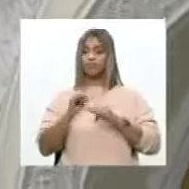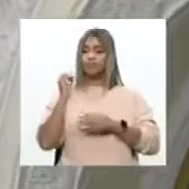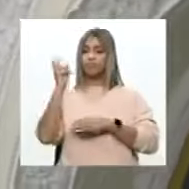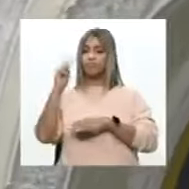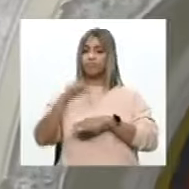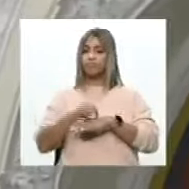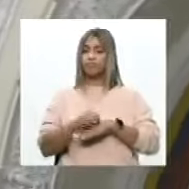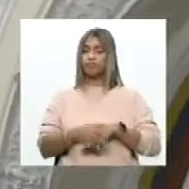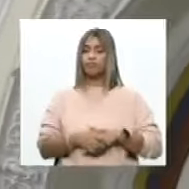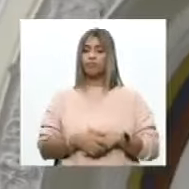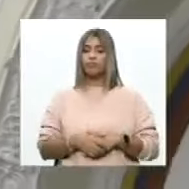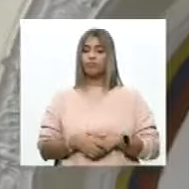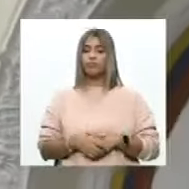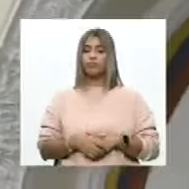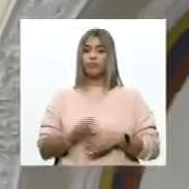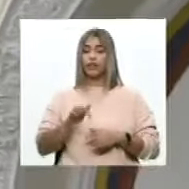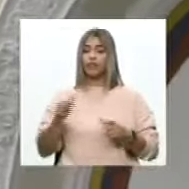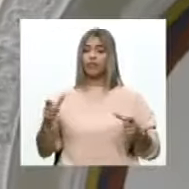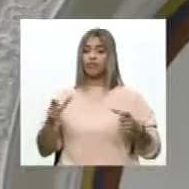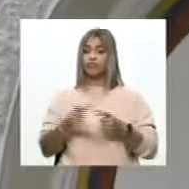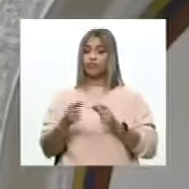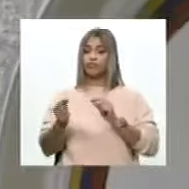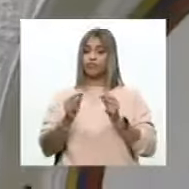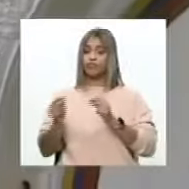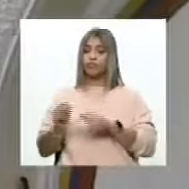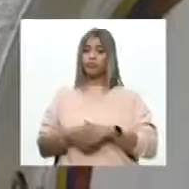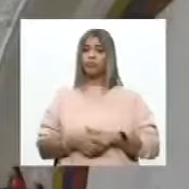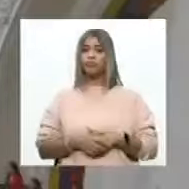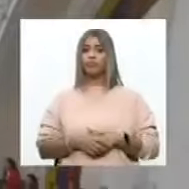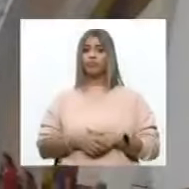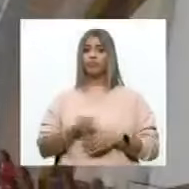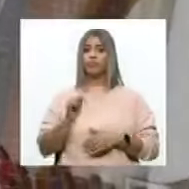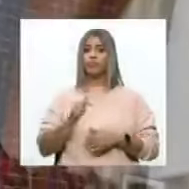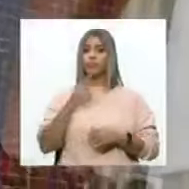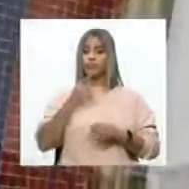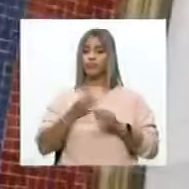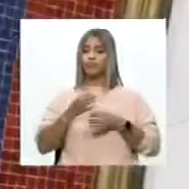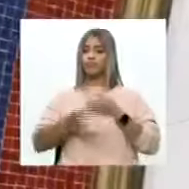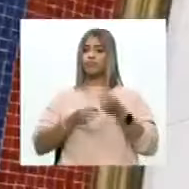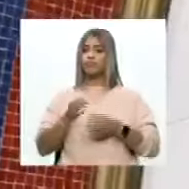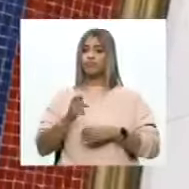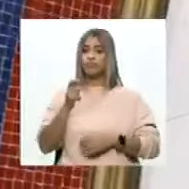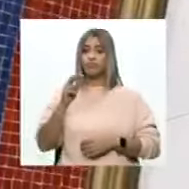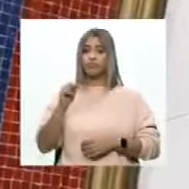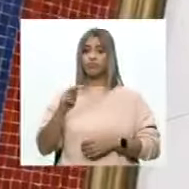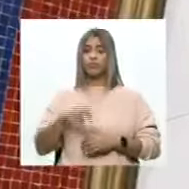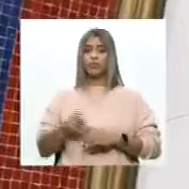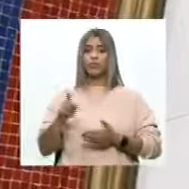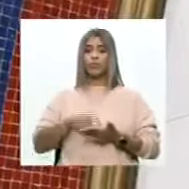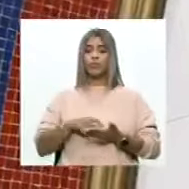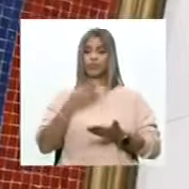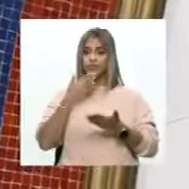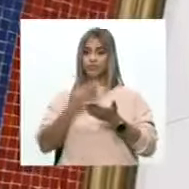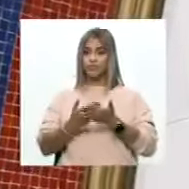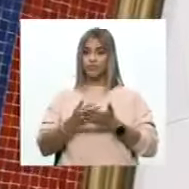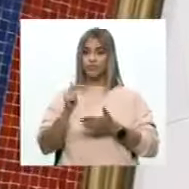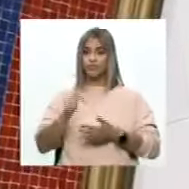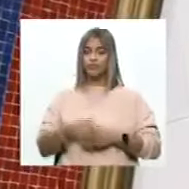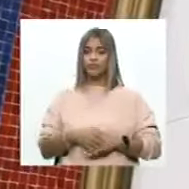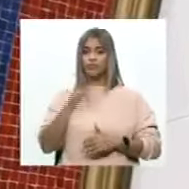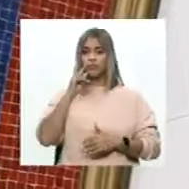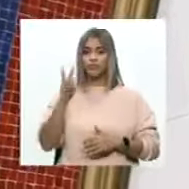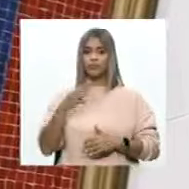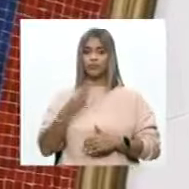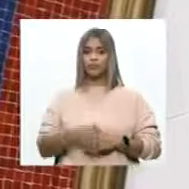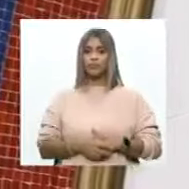ANTV, así culmina esta sesión ordinaria y esta transmisión de AN en directo. Agradecidos por su preferencia y